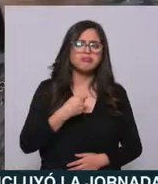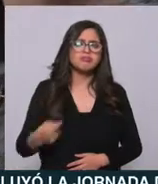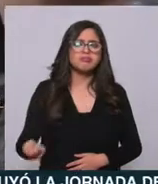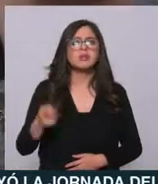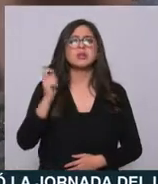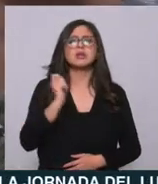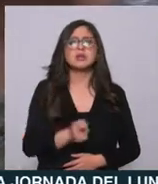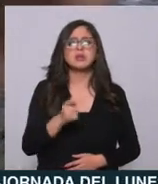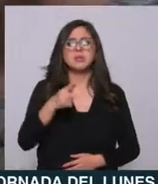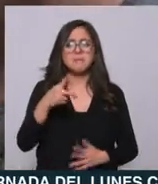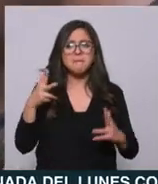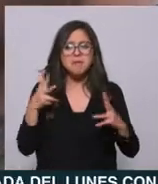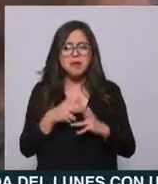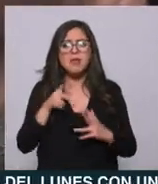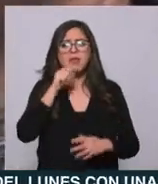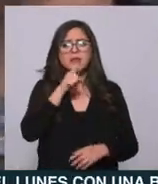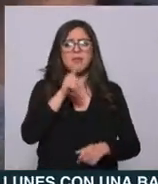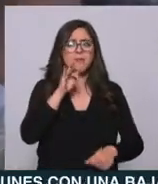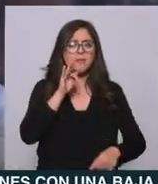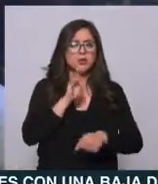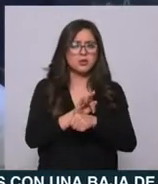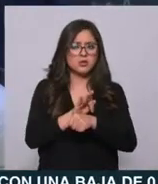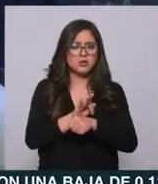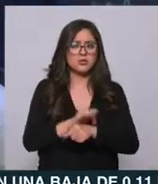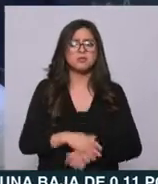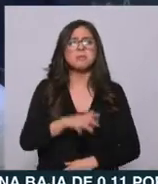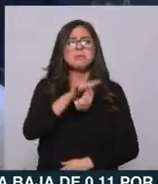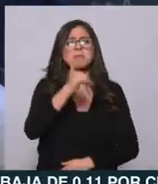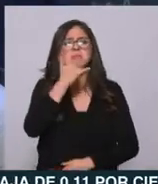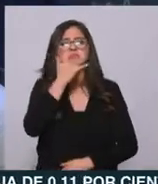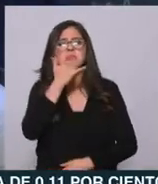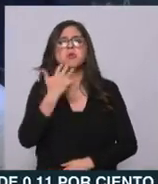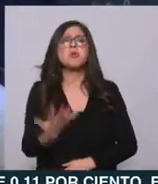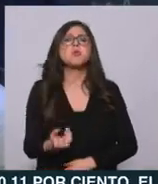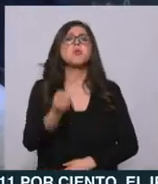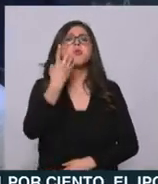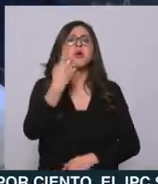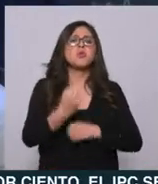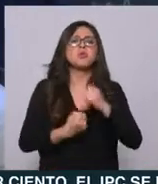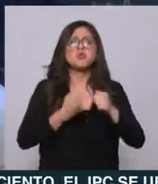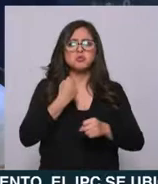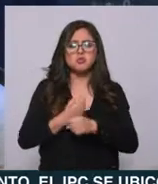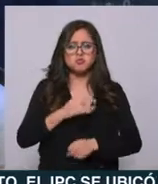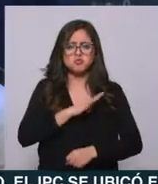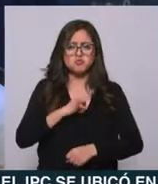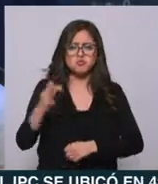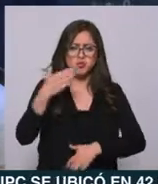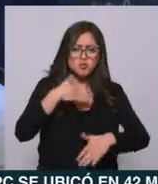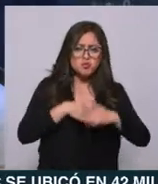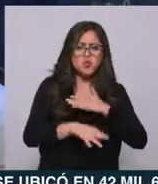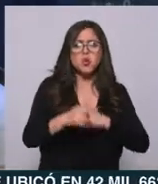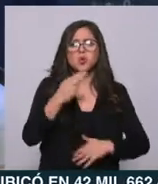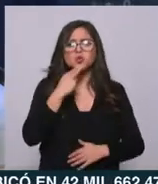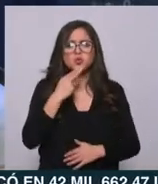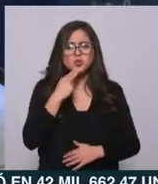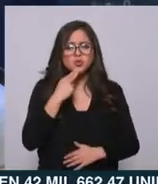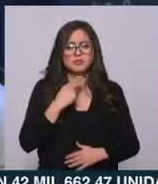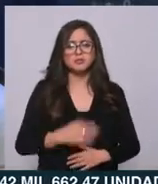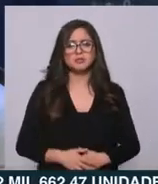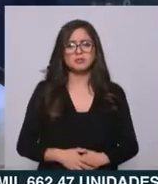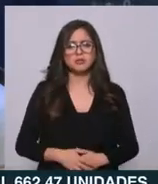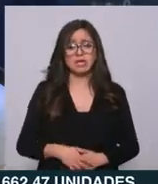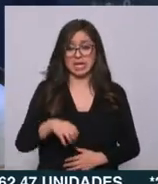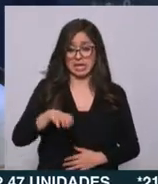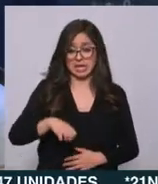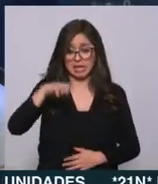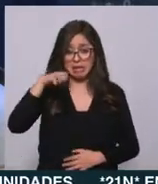pelea, protección. Y ¿alguna edad en especial que se requiera para poder empezar a utilizar, por ejemplo? No hay alguna edad en específico.